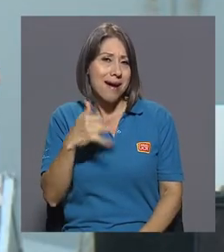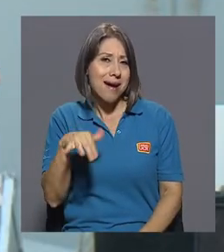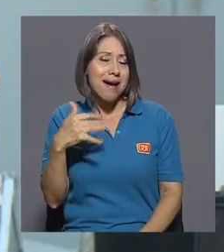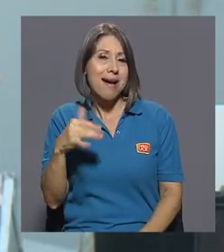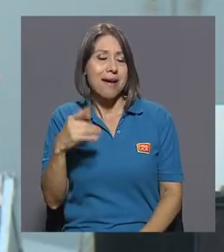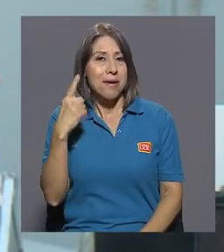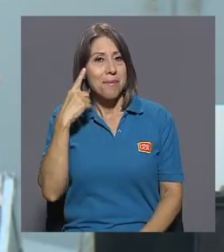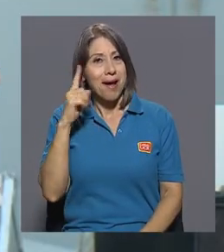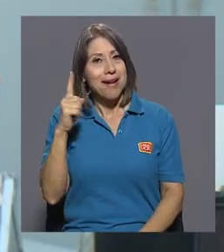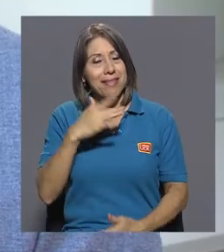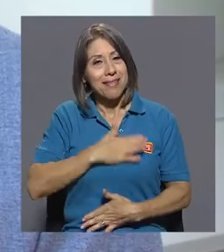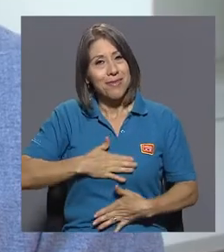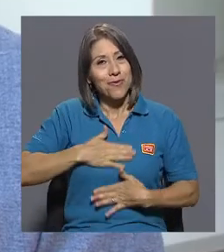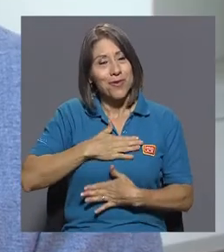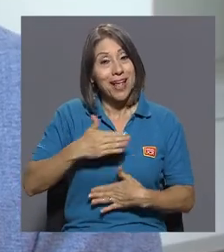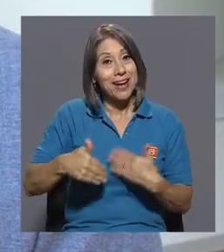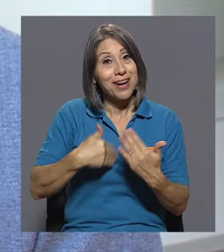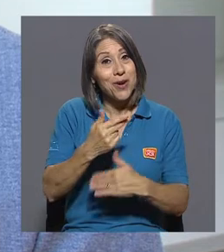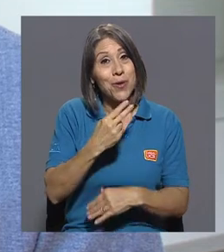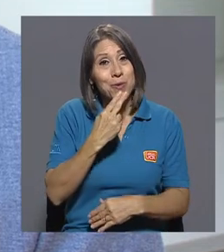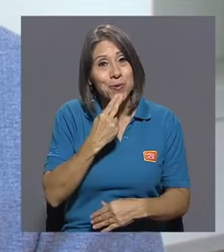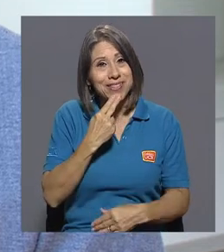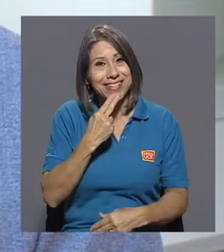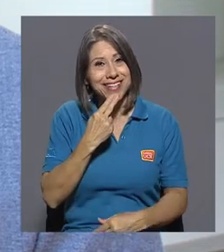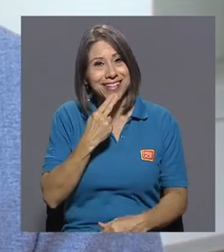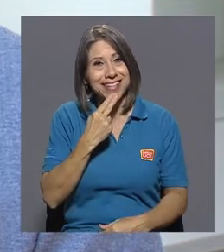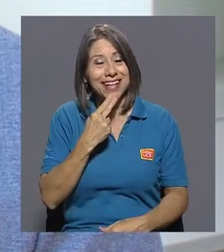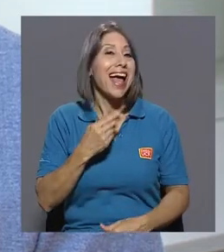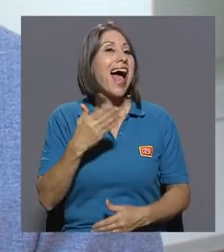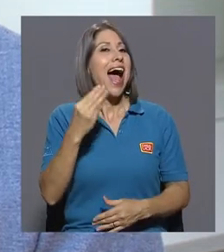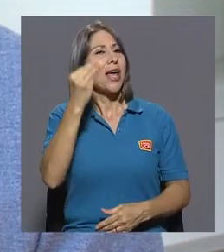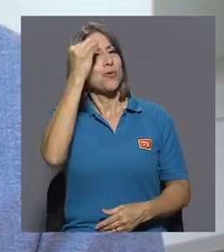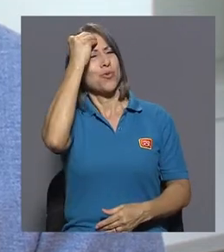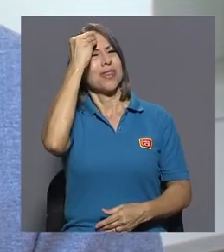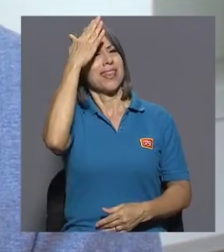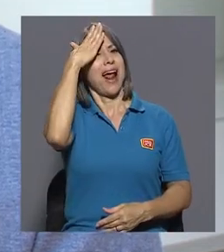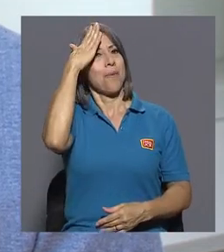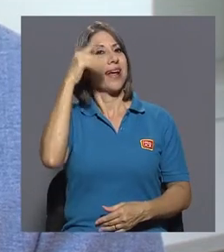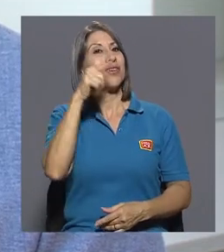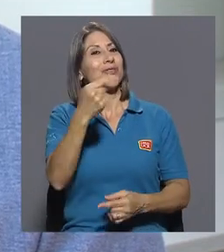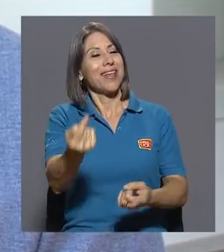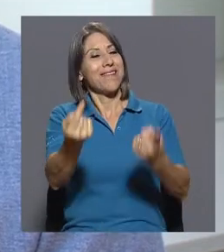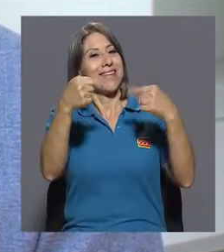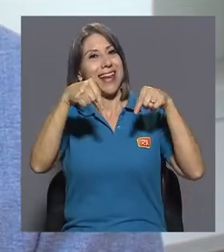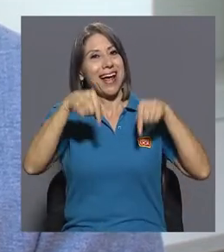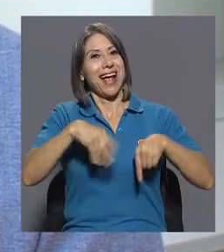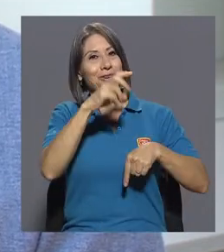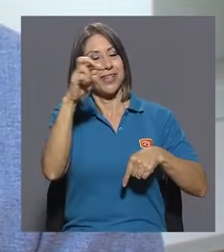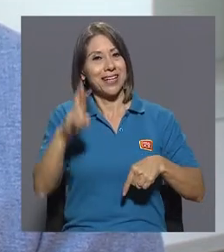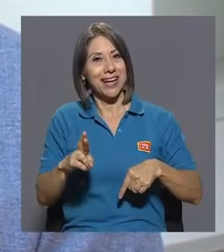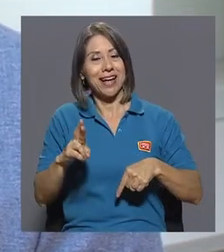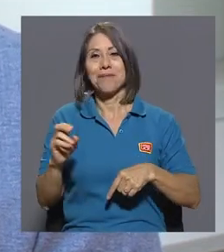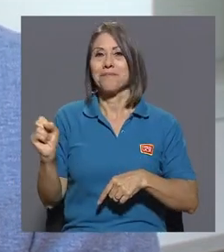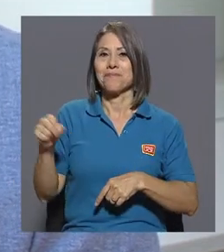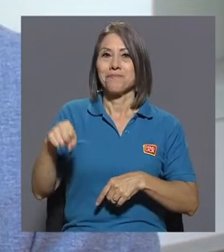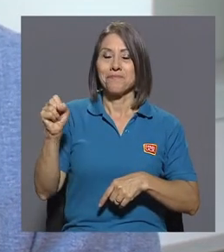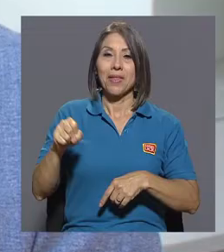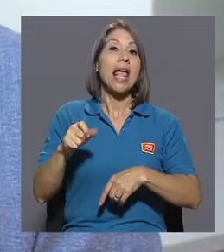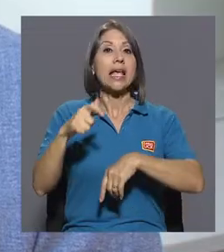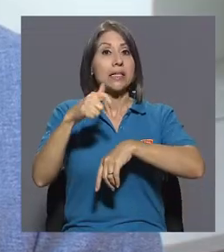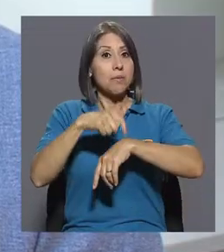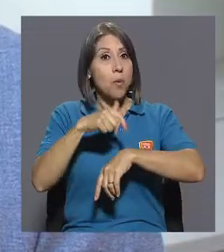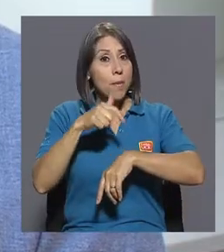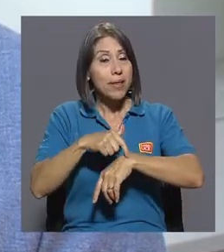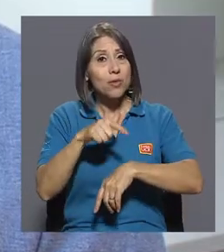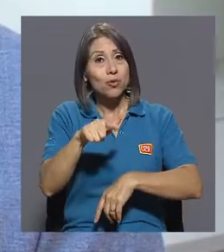para disfrutar lo dulce. Hay un trauma que le hace venir acá a Costa Rica. Sí. Y es el momento tal vez en el que usted se